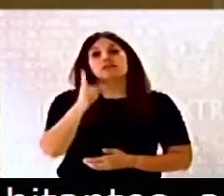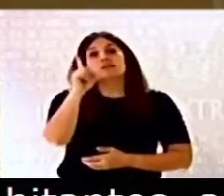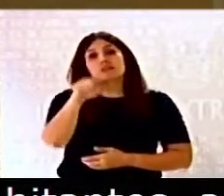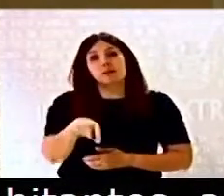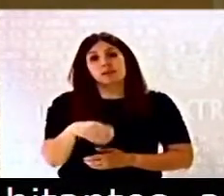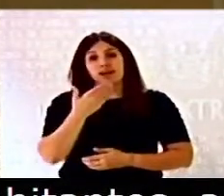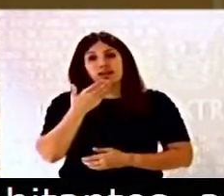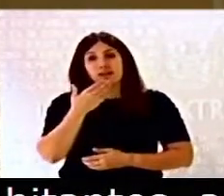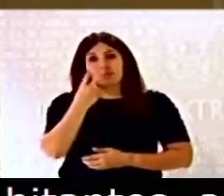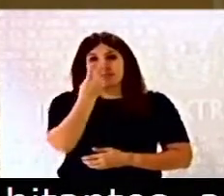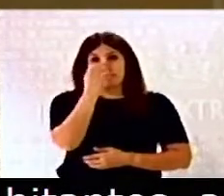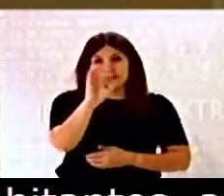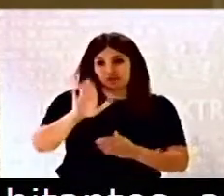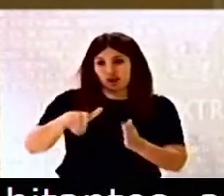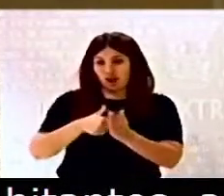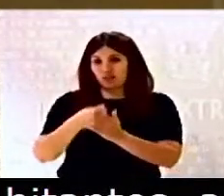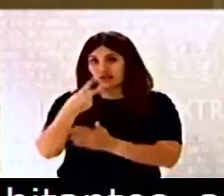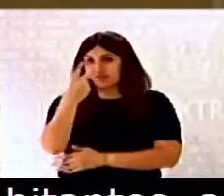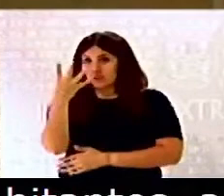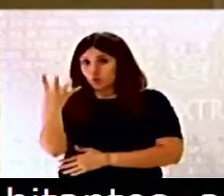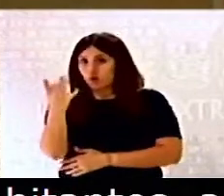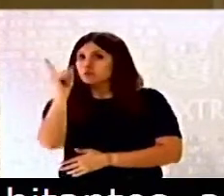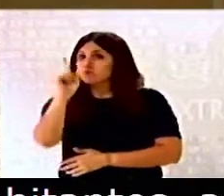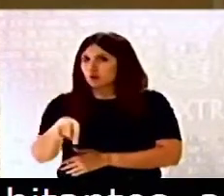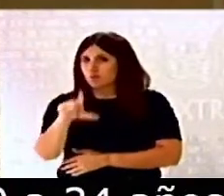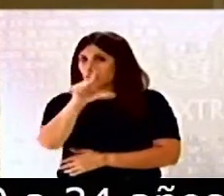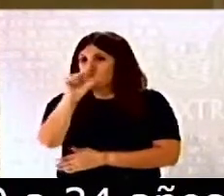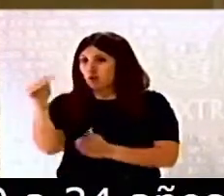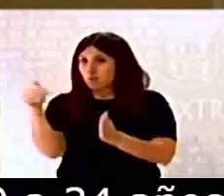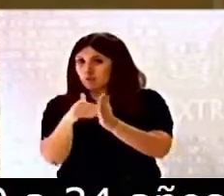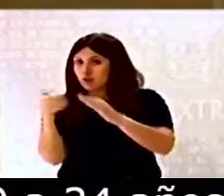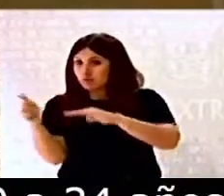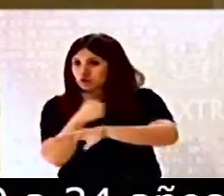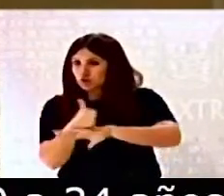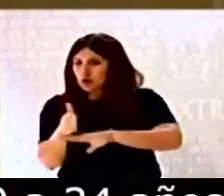a los 24 años también se sitúan por encima de los 1.000.